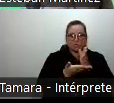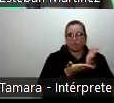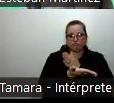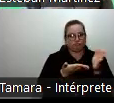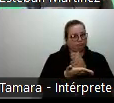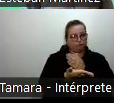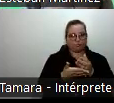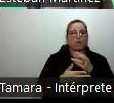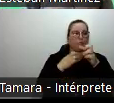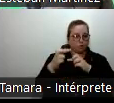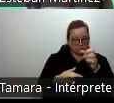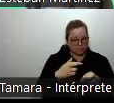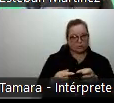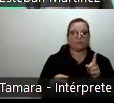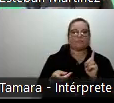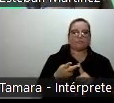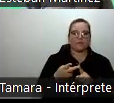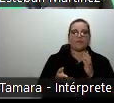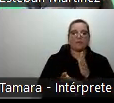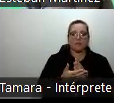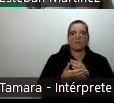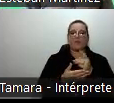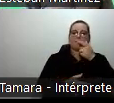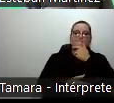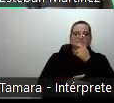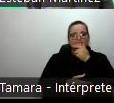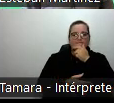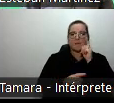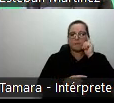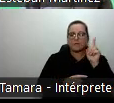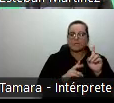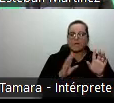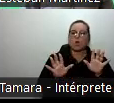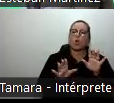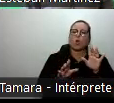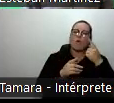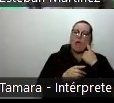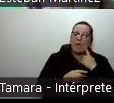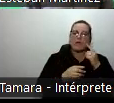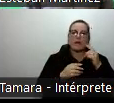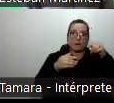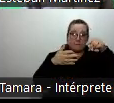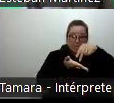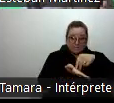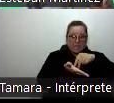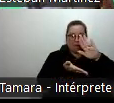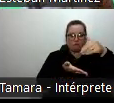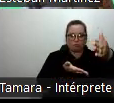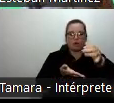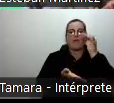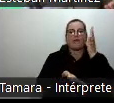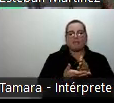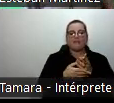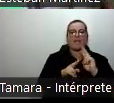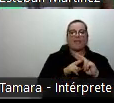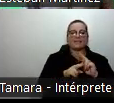proceso de toma de decisiones que te tienes que estar cuestionando tanto el presente como el futuro y que tienes que hacer un trabajo